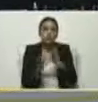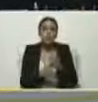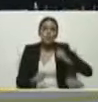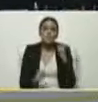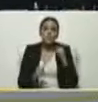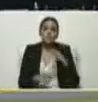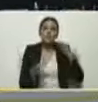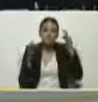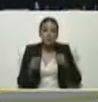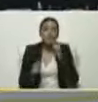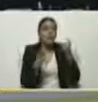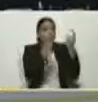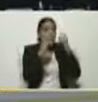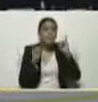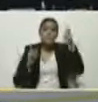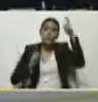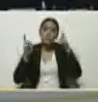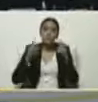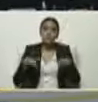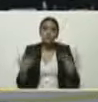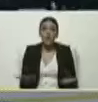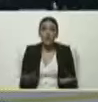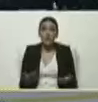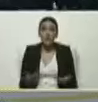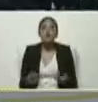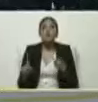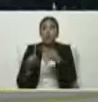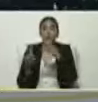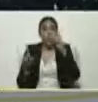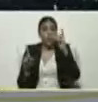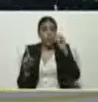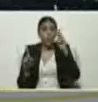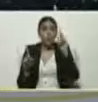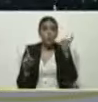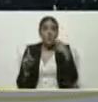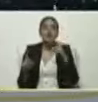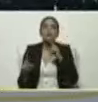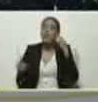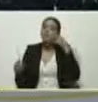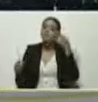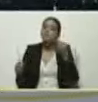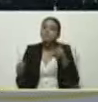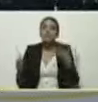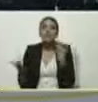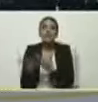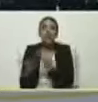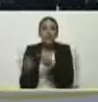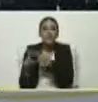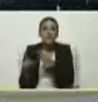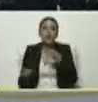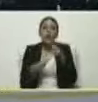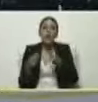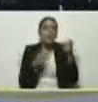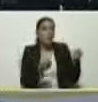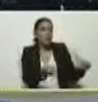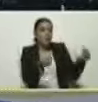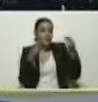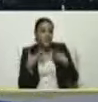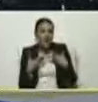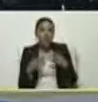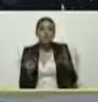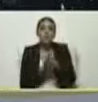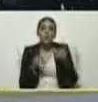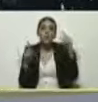Chávez. Y puede ser Douglas Rico testigo de cómo recibió las